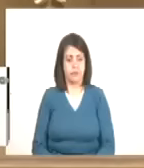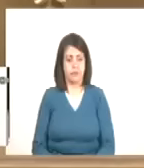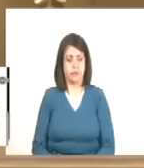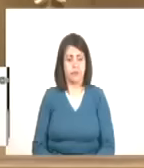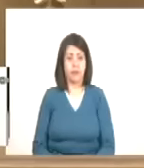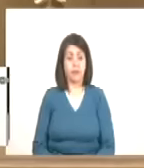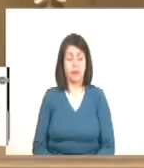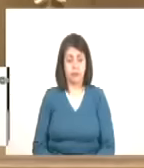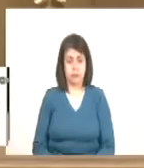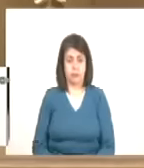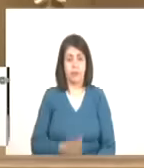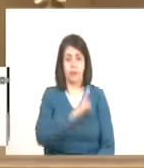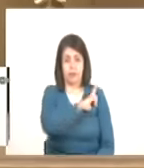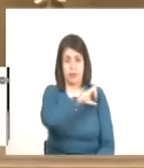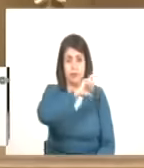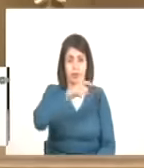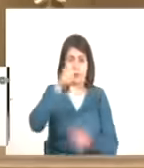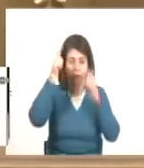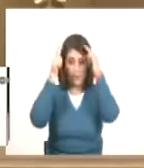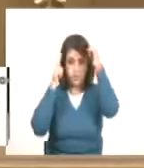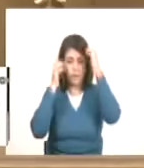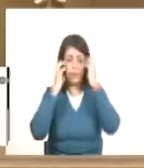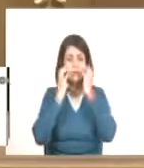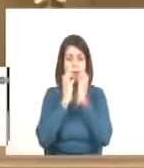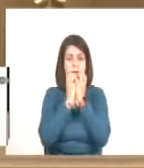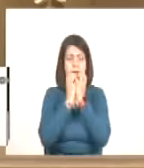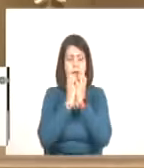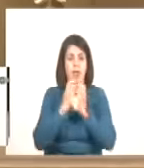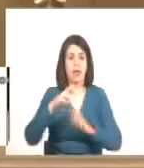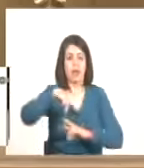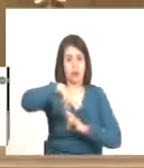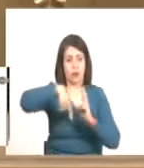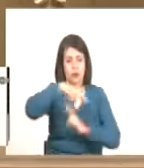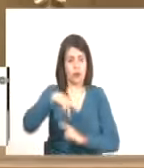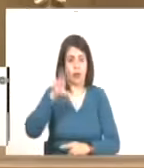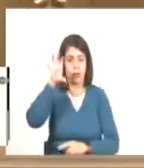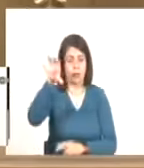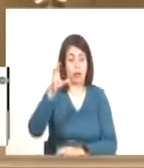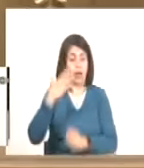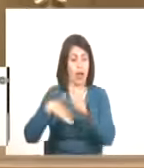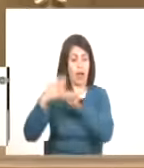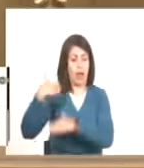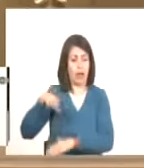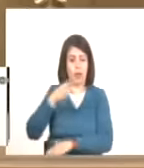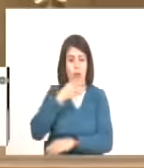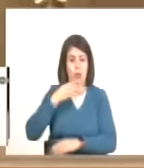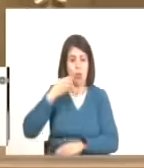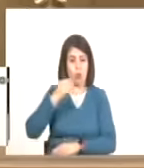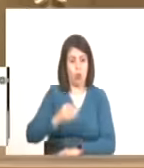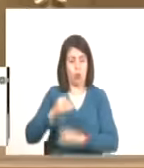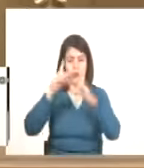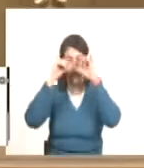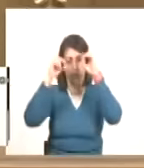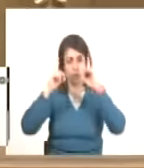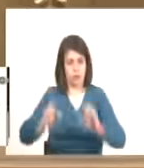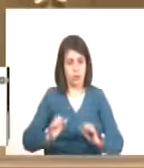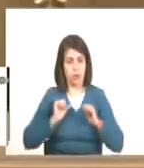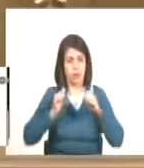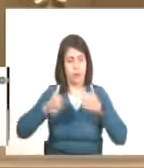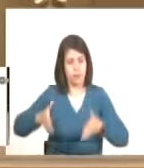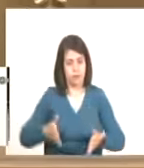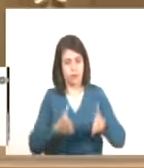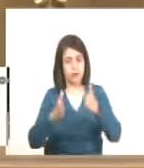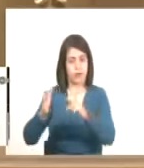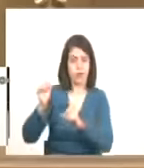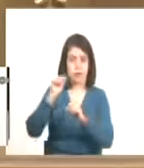que el comandante Ernesto Che Guevara fue un líder revolucionario y patriota, quien desde muy temprana edad decidió emprender caminos